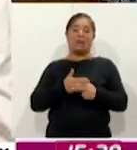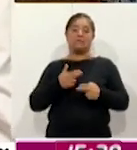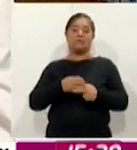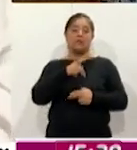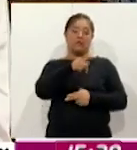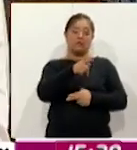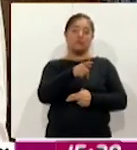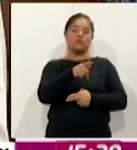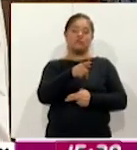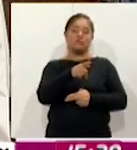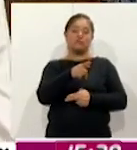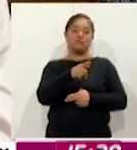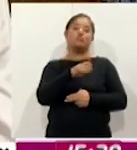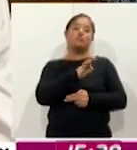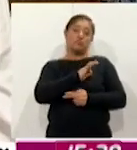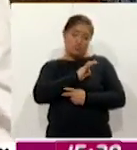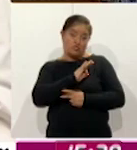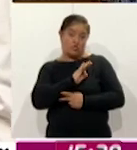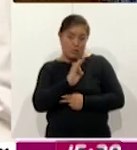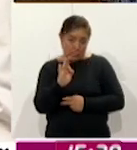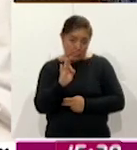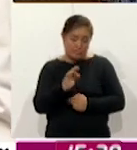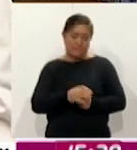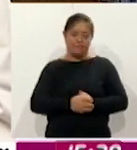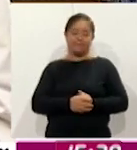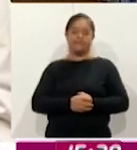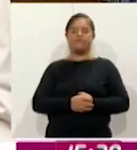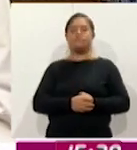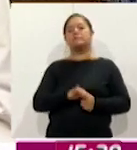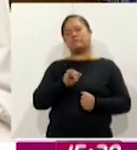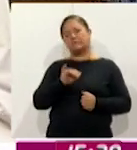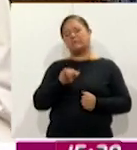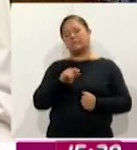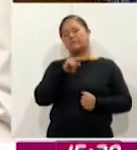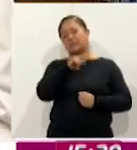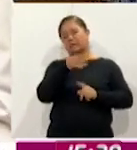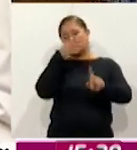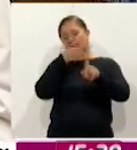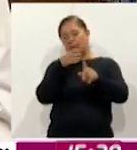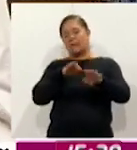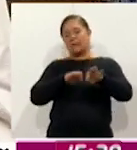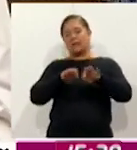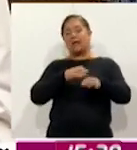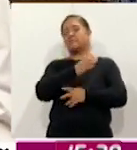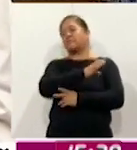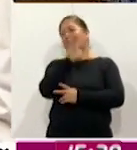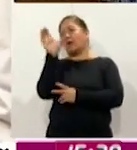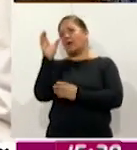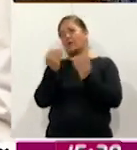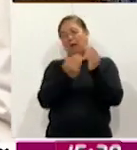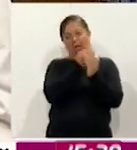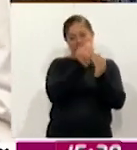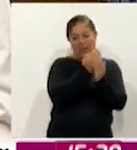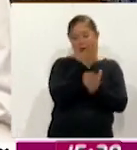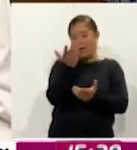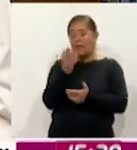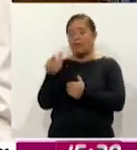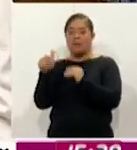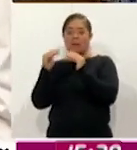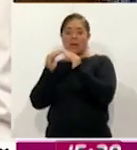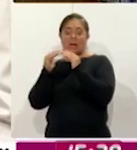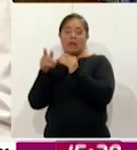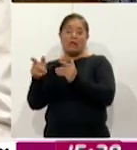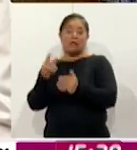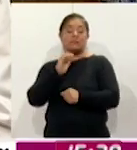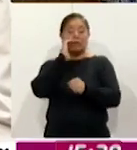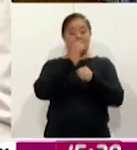digamos. Que tengan disponibilidad, claro. Porque se dedican a trabajar. Si son campesinos, pues se van al campo. Si son amas de casa, pues hasta